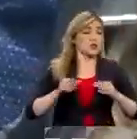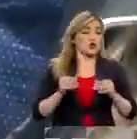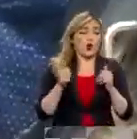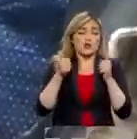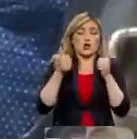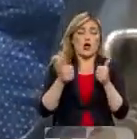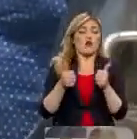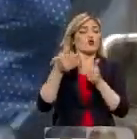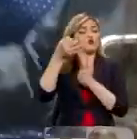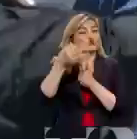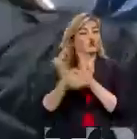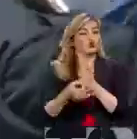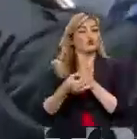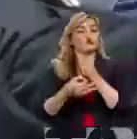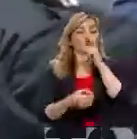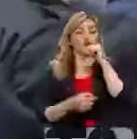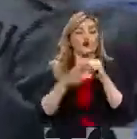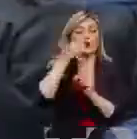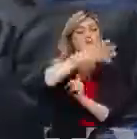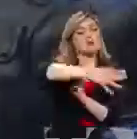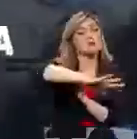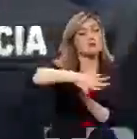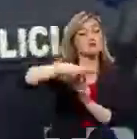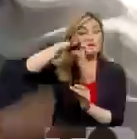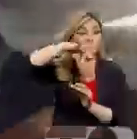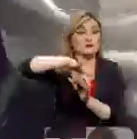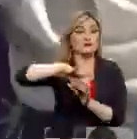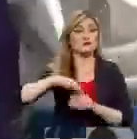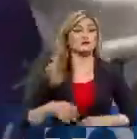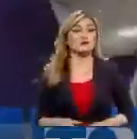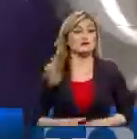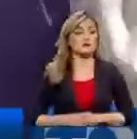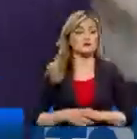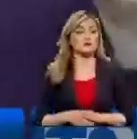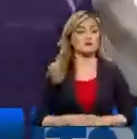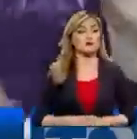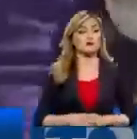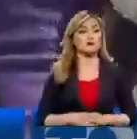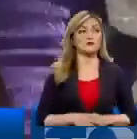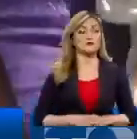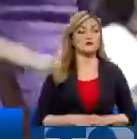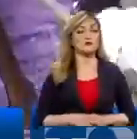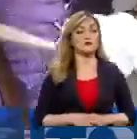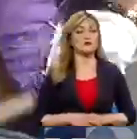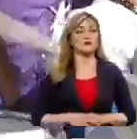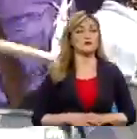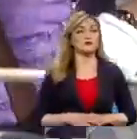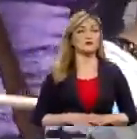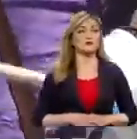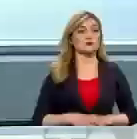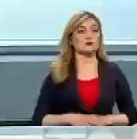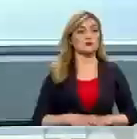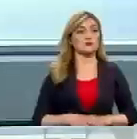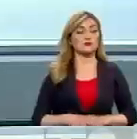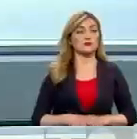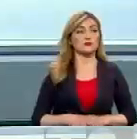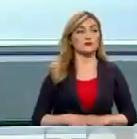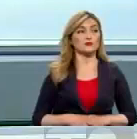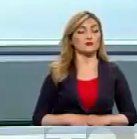de candidaturas que va calentando el ambiente electoral en el país. En Quito, Freddy Paredes, 24 horas.